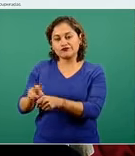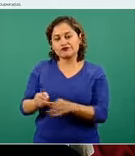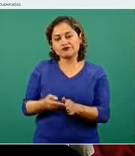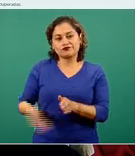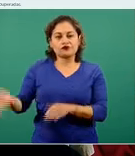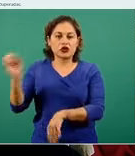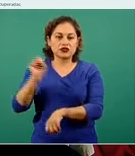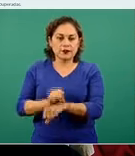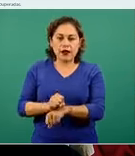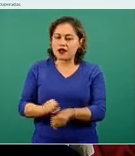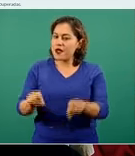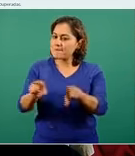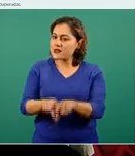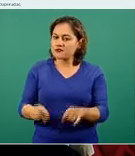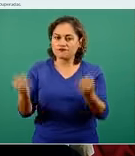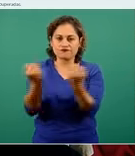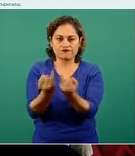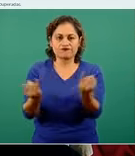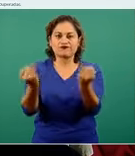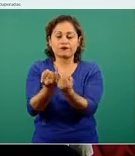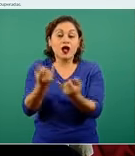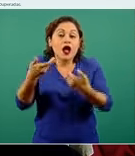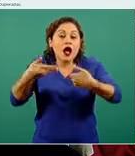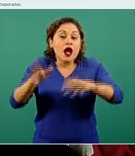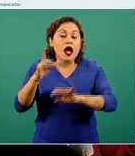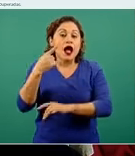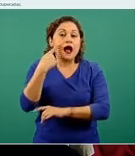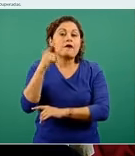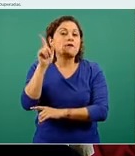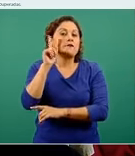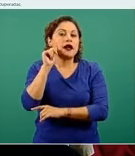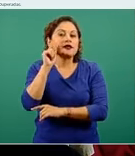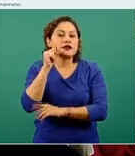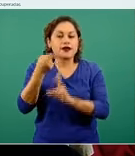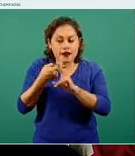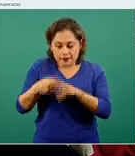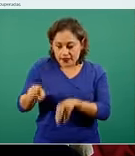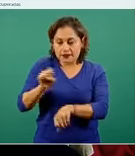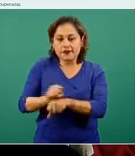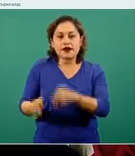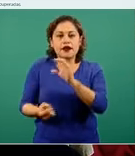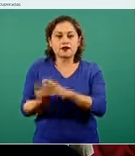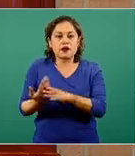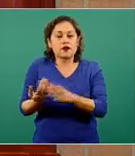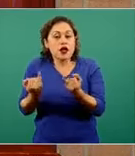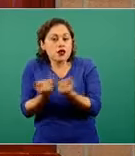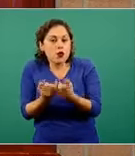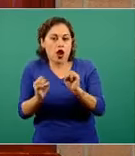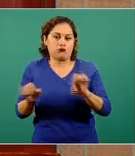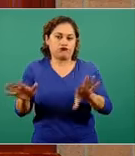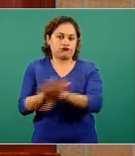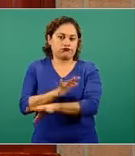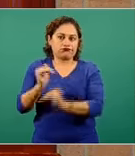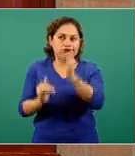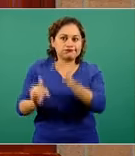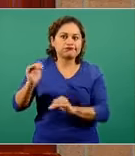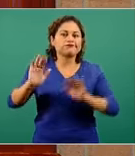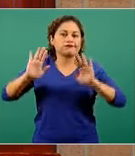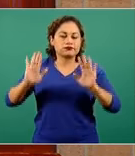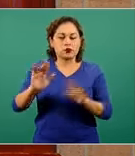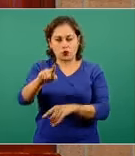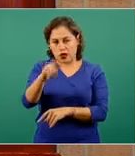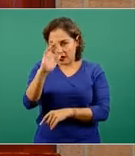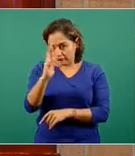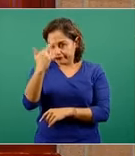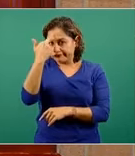ver mañana que abra la semana 2, si este porcentaje continúa en esos niveles, recordando que prácticamente en los últimos meses